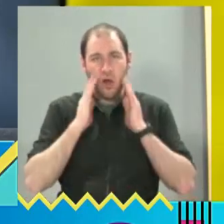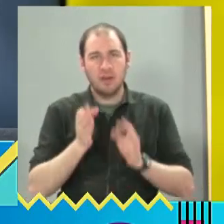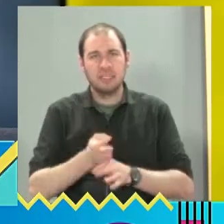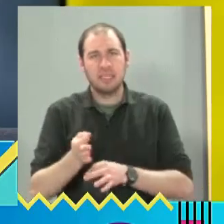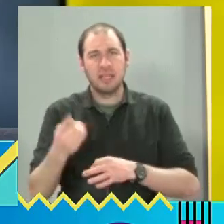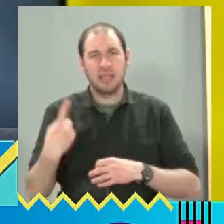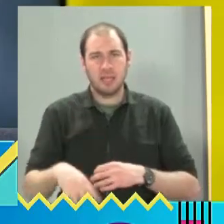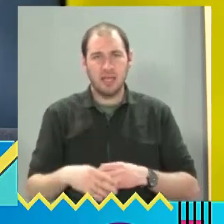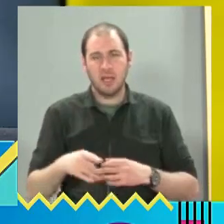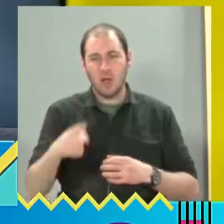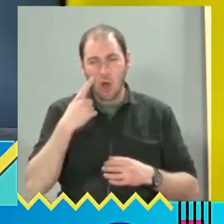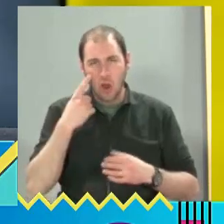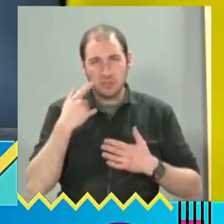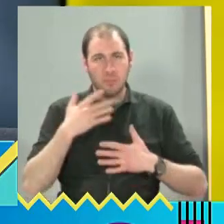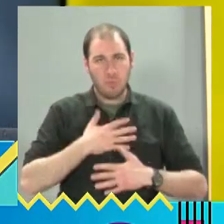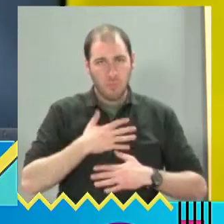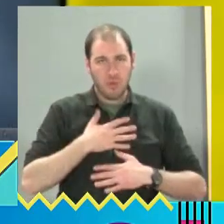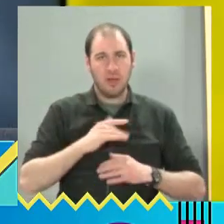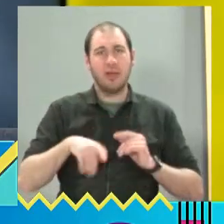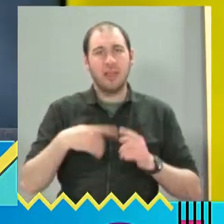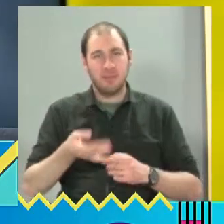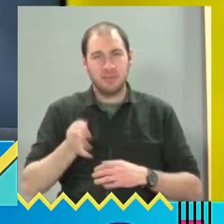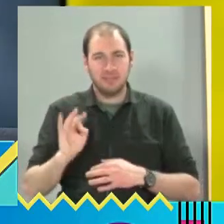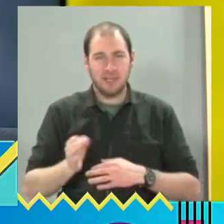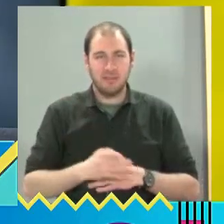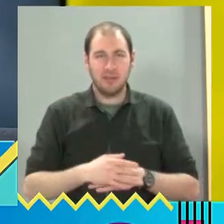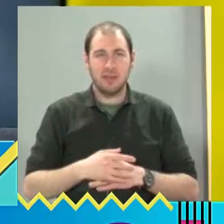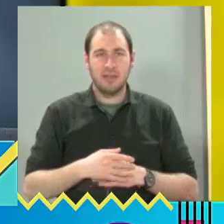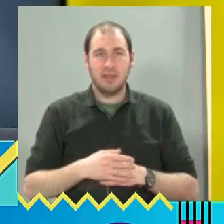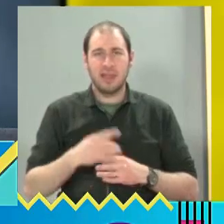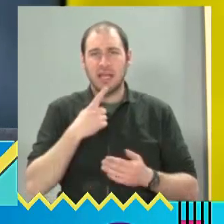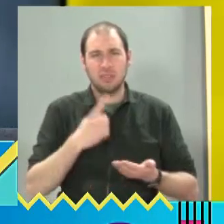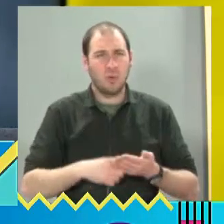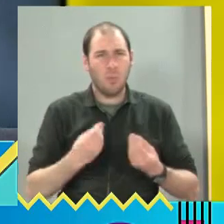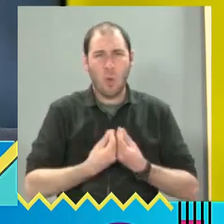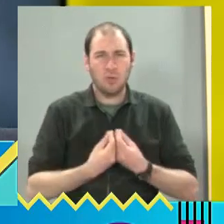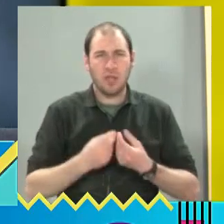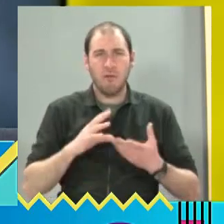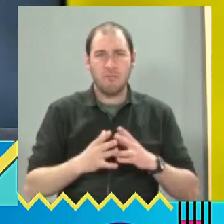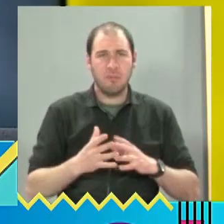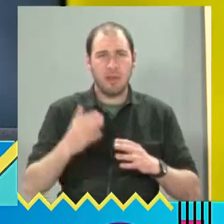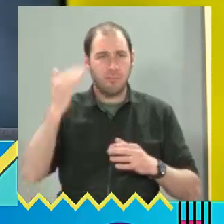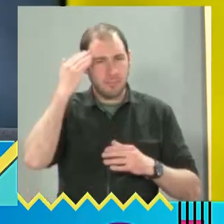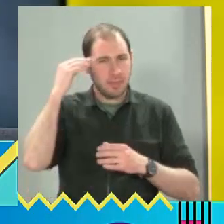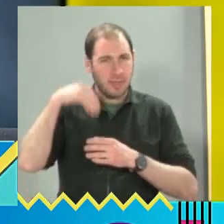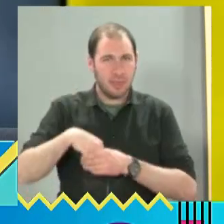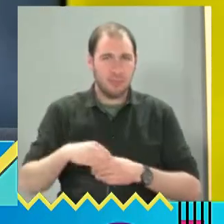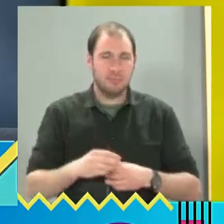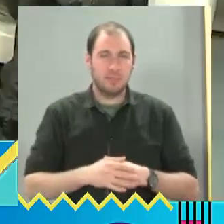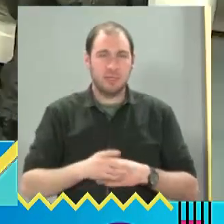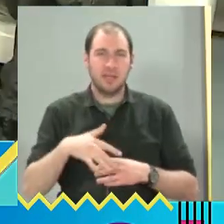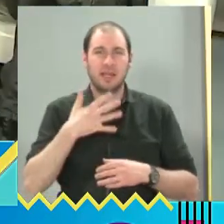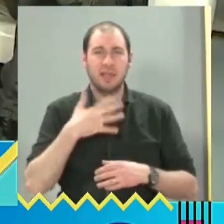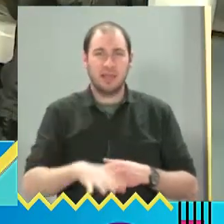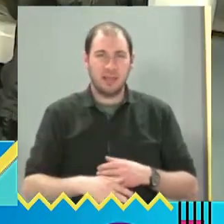adolescentes es a conocerse a sí mismos para saber que el grueso de las decisiones la tomamos de forma metaconsciente y